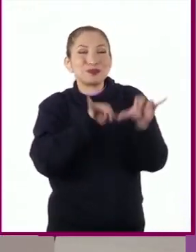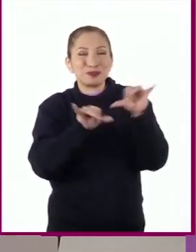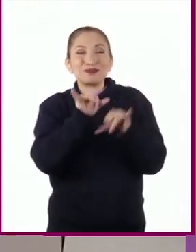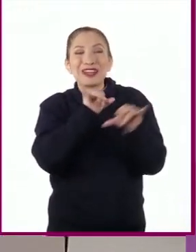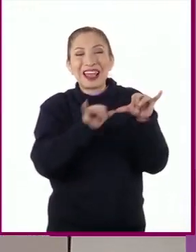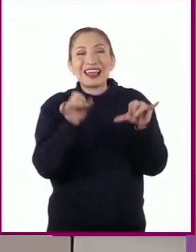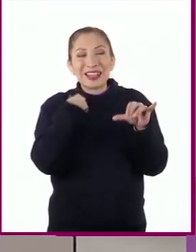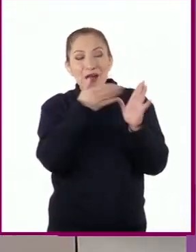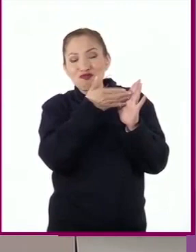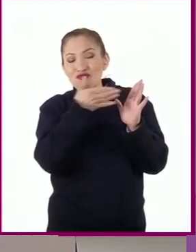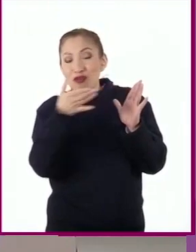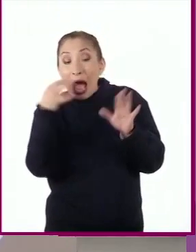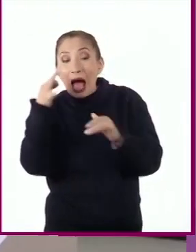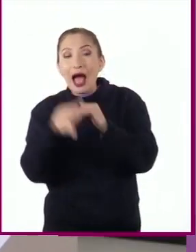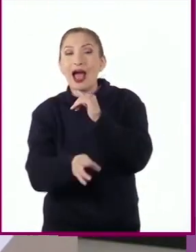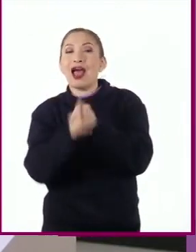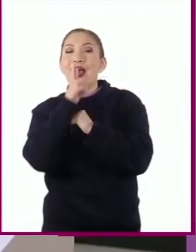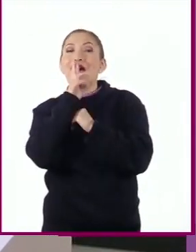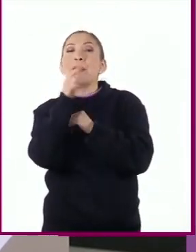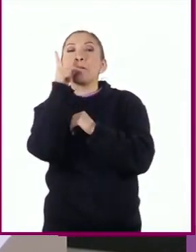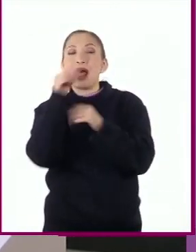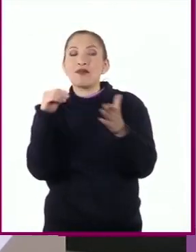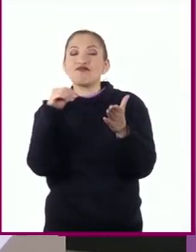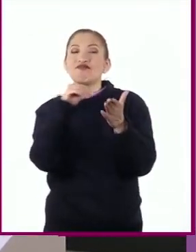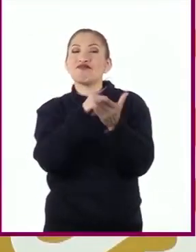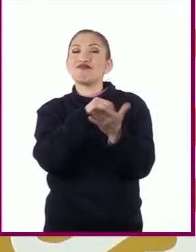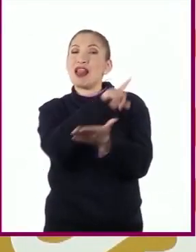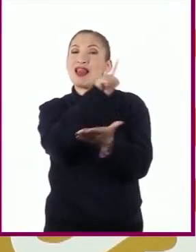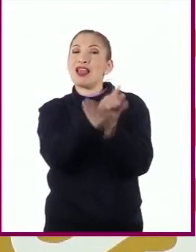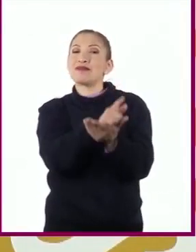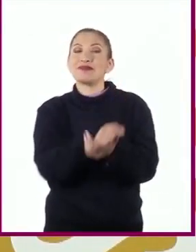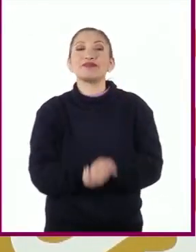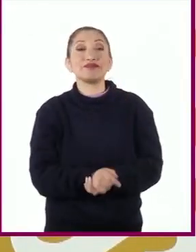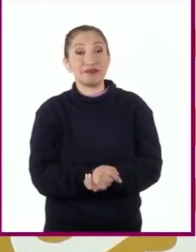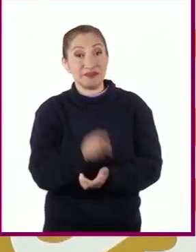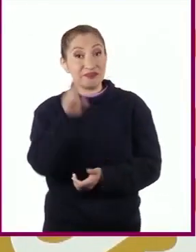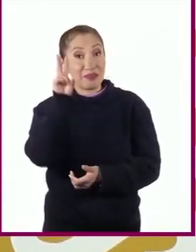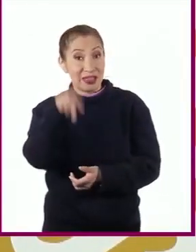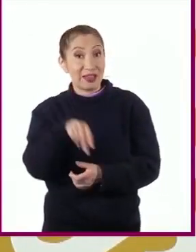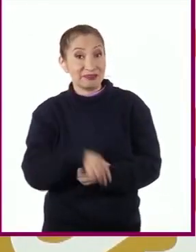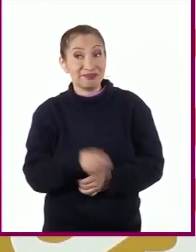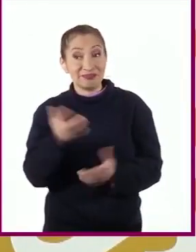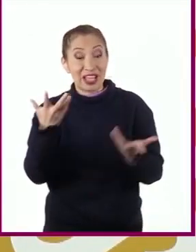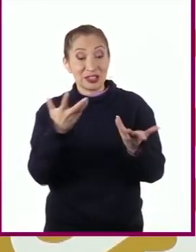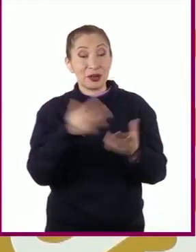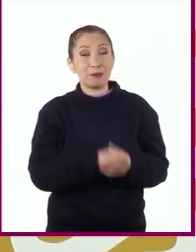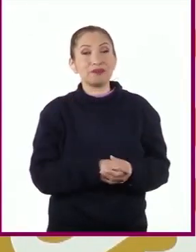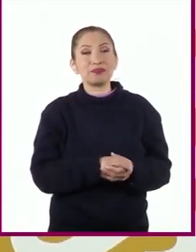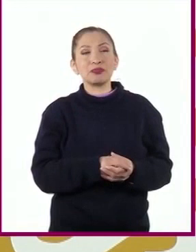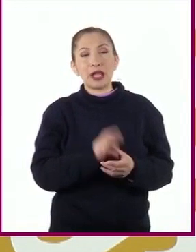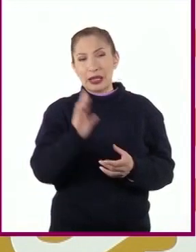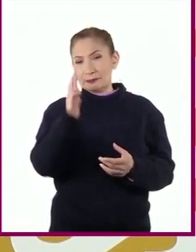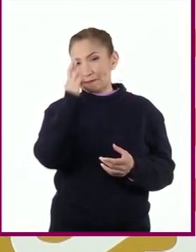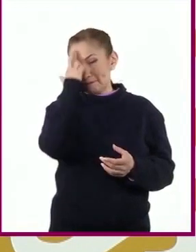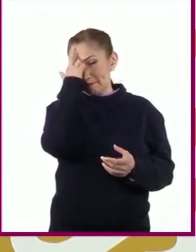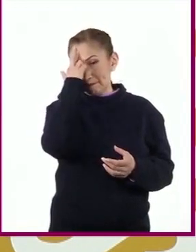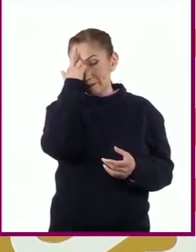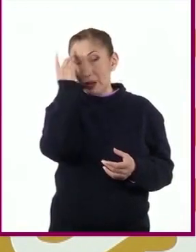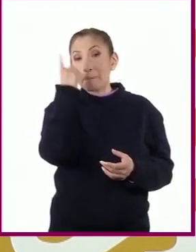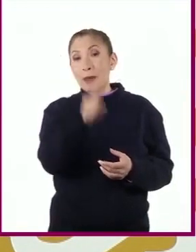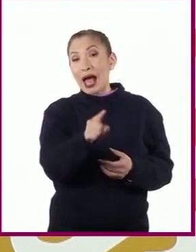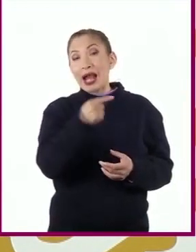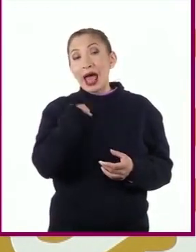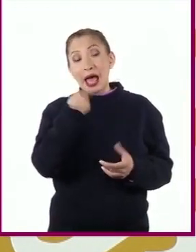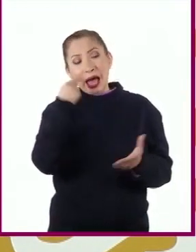antes de llegar a esta conclusión para poder ponerla como ley. Así fue. Pues podemos recordar que para